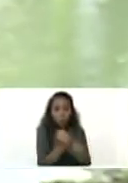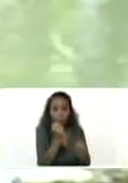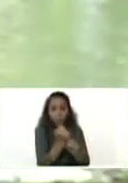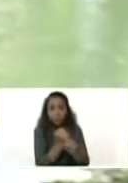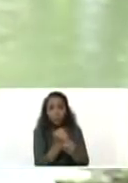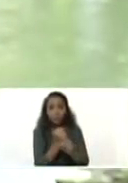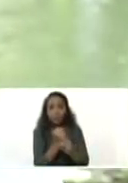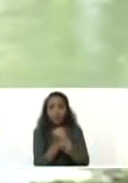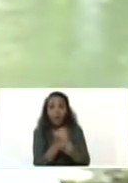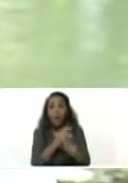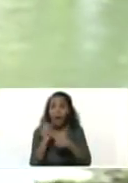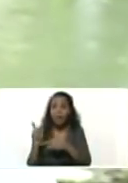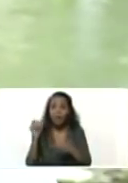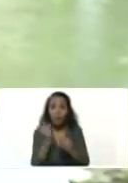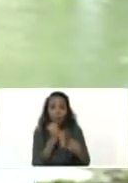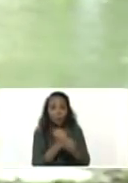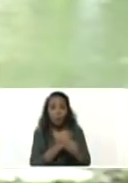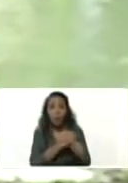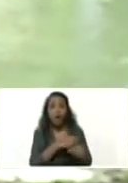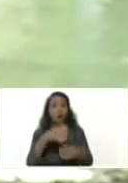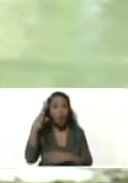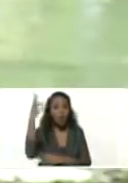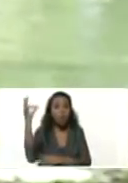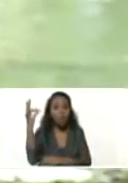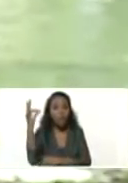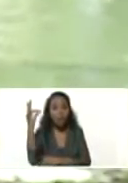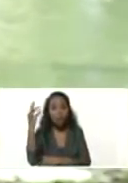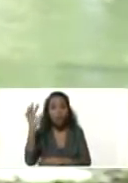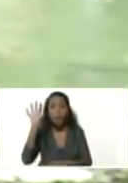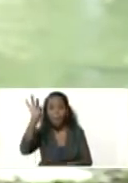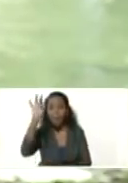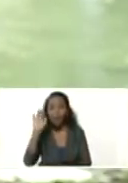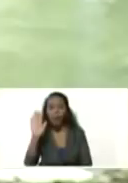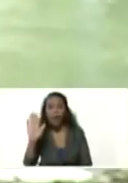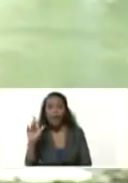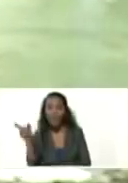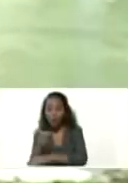Presidente, estamos trabajando los consejos pastorales de gobierno, y una